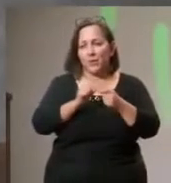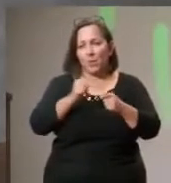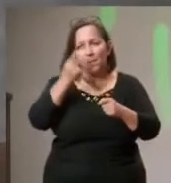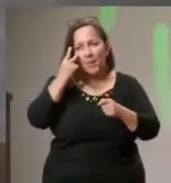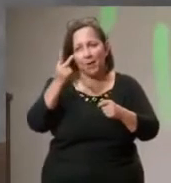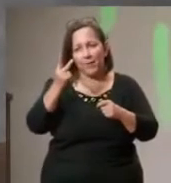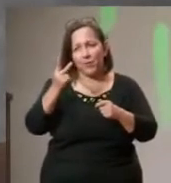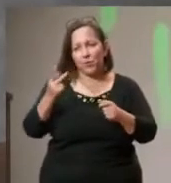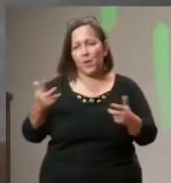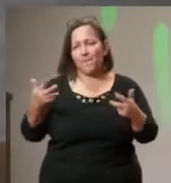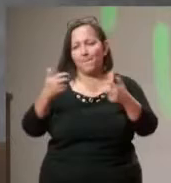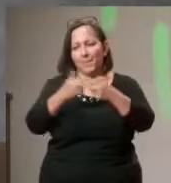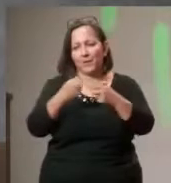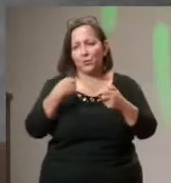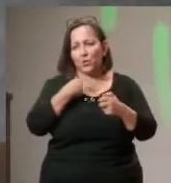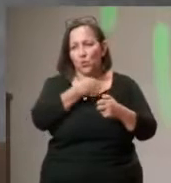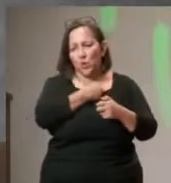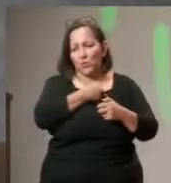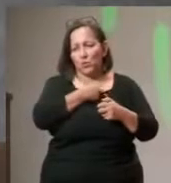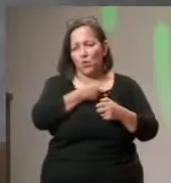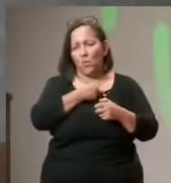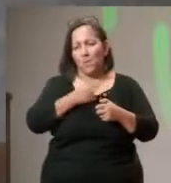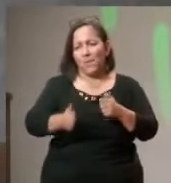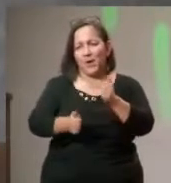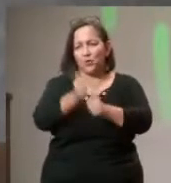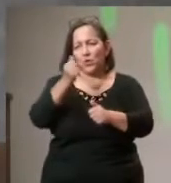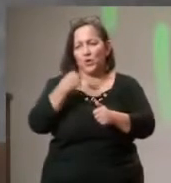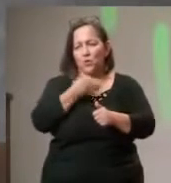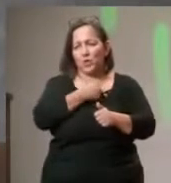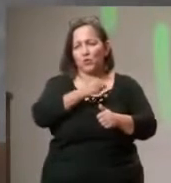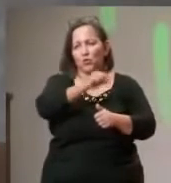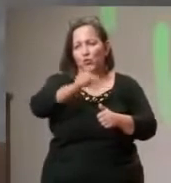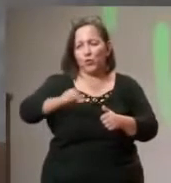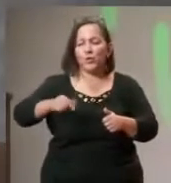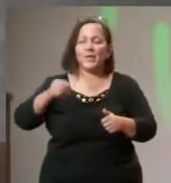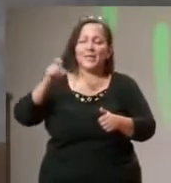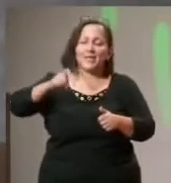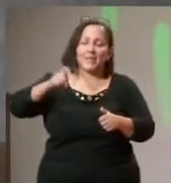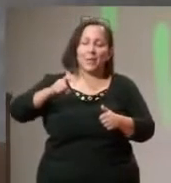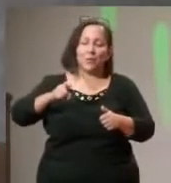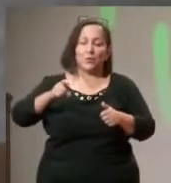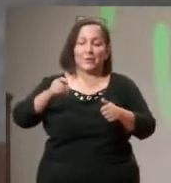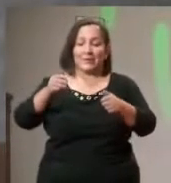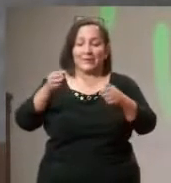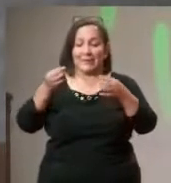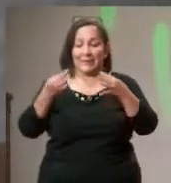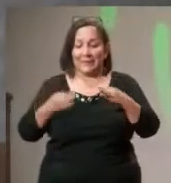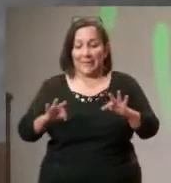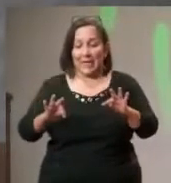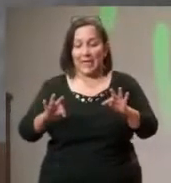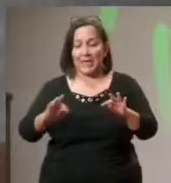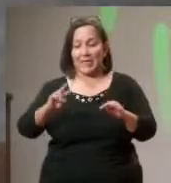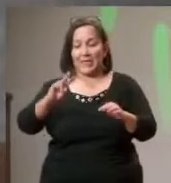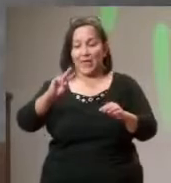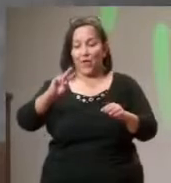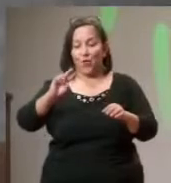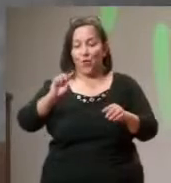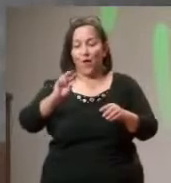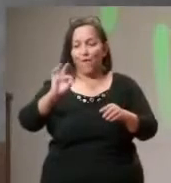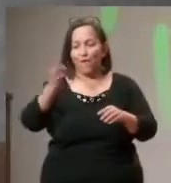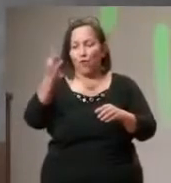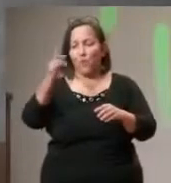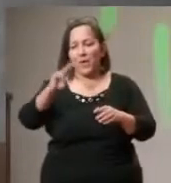ver un impacto mayor en nuestros ríos necesitamos contar con tratamiento secundario, ¿verdad? Donde la cantidad de toneladas